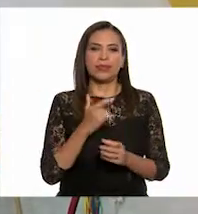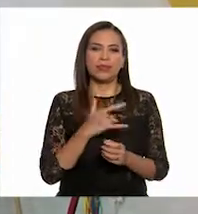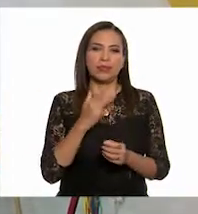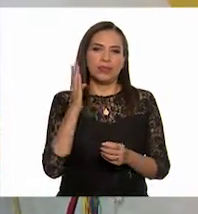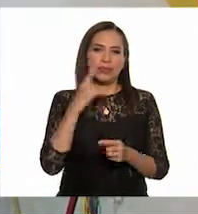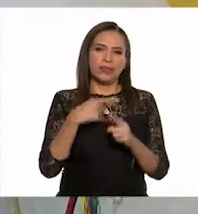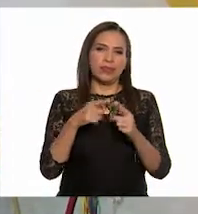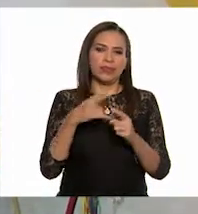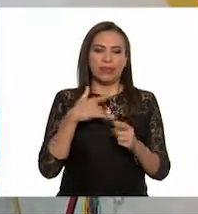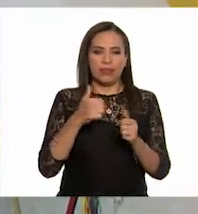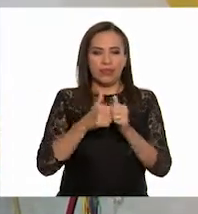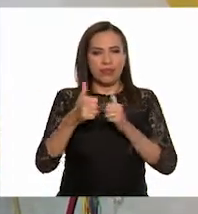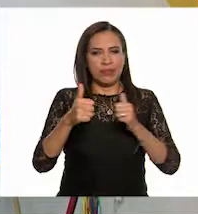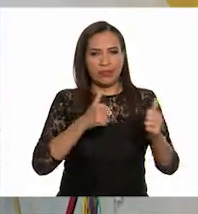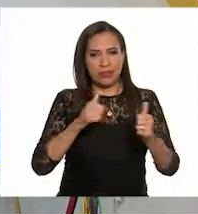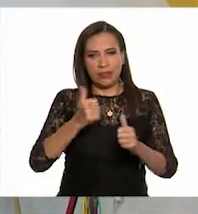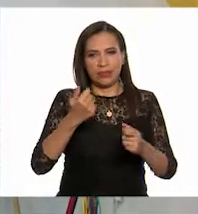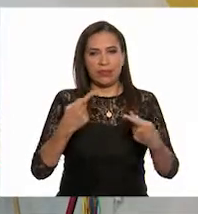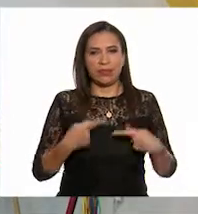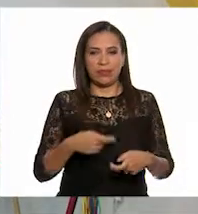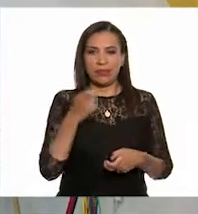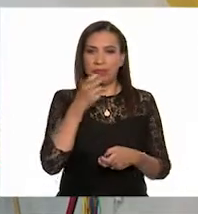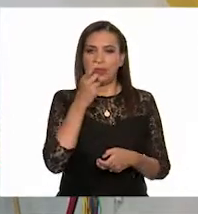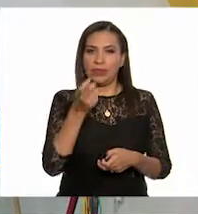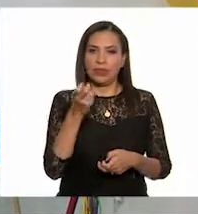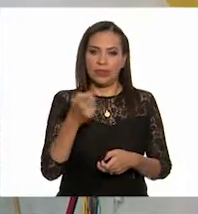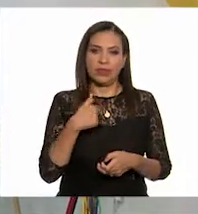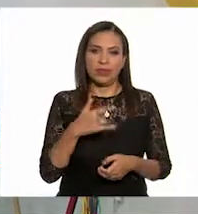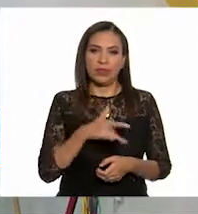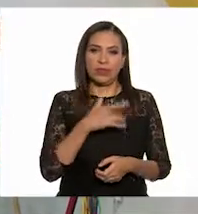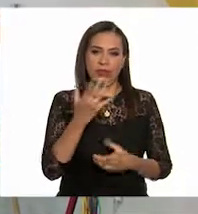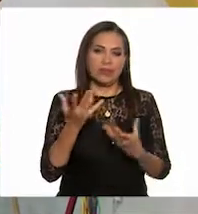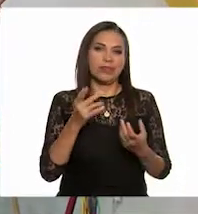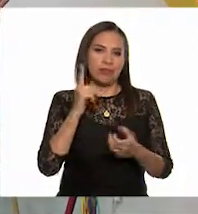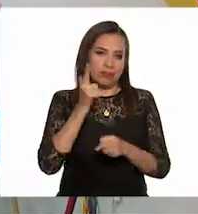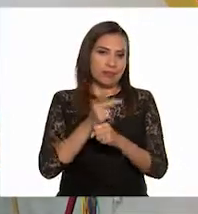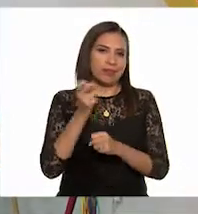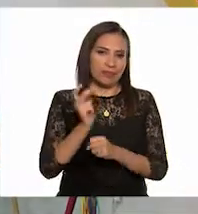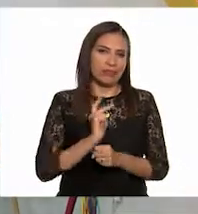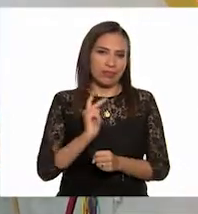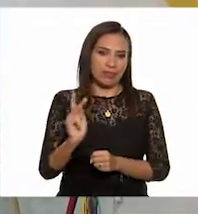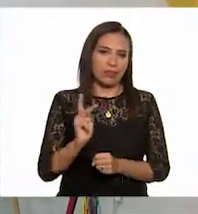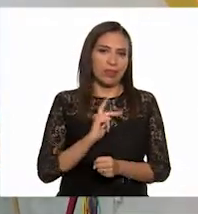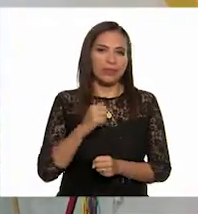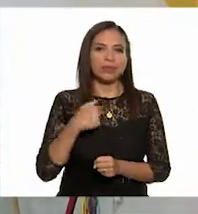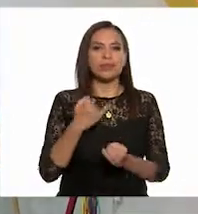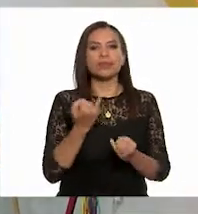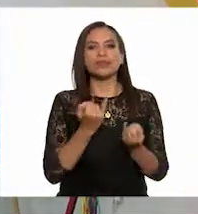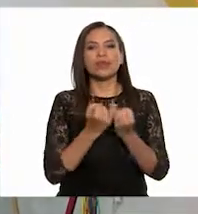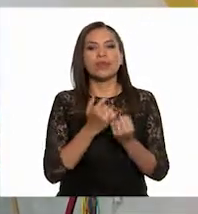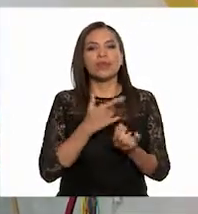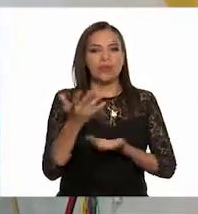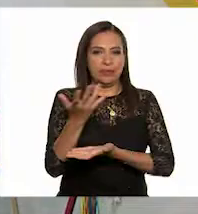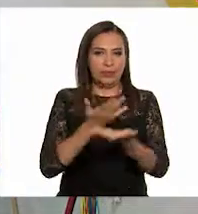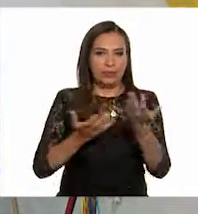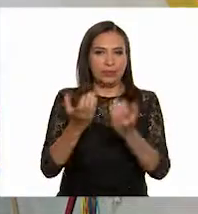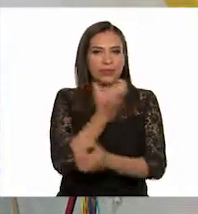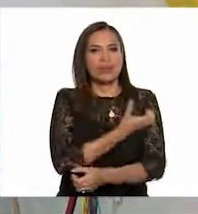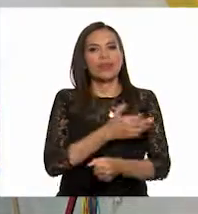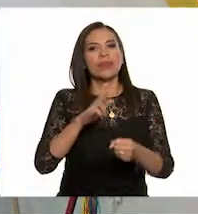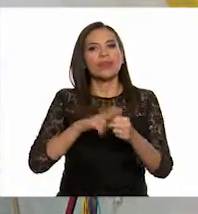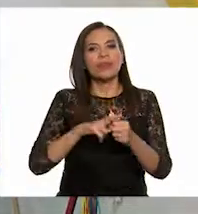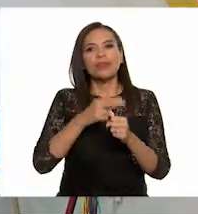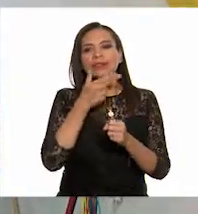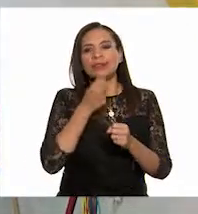con tanta distancia de los demás. Eso también lo dijo ella y yo me identifico. Y es que a mí me encanta convivir con mis compañeras